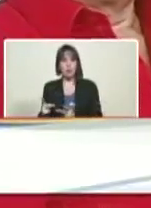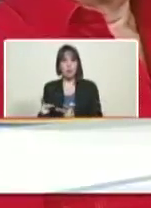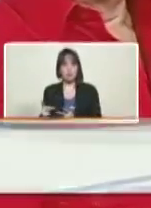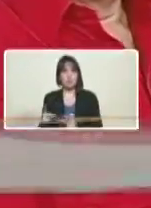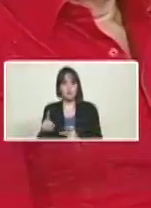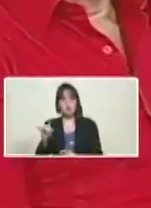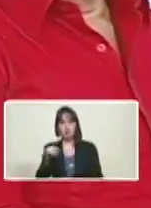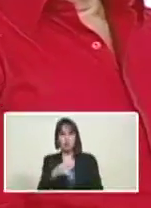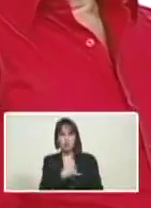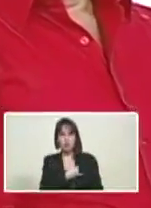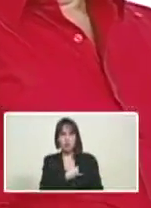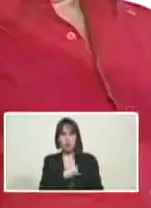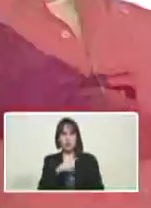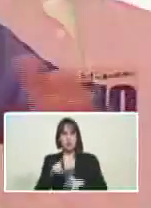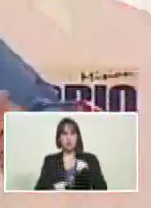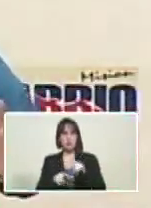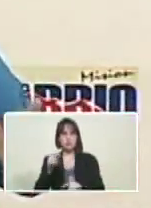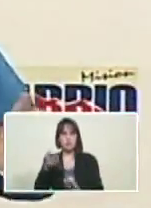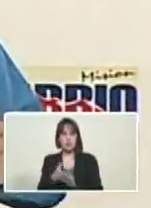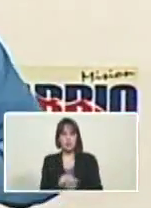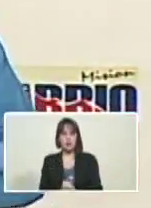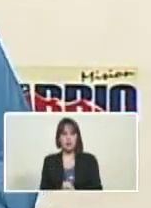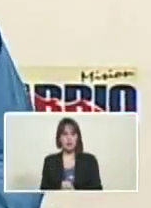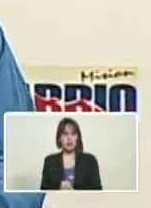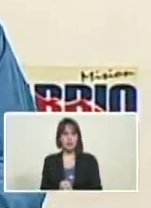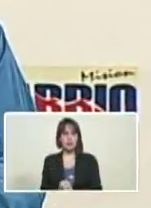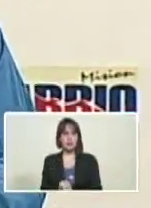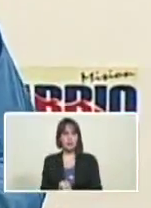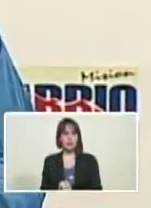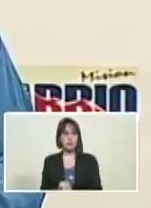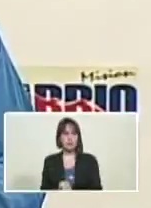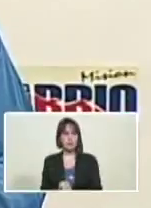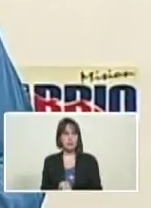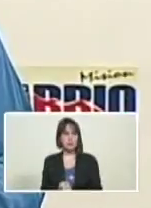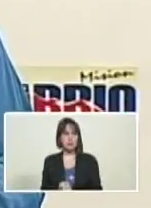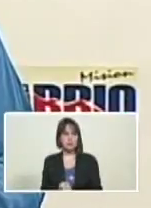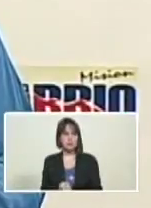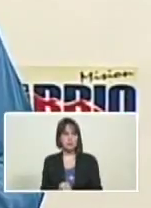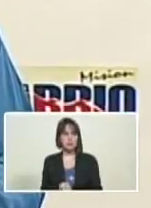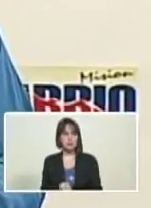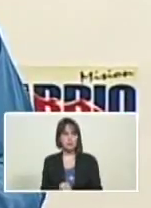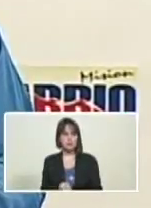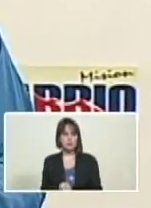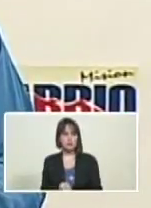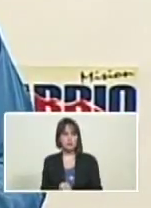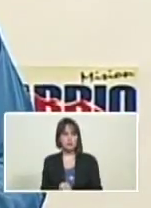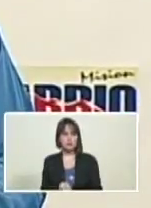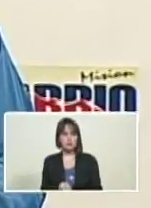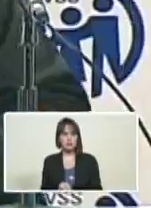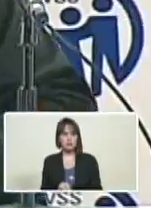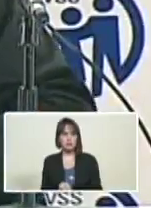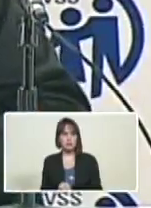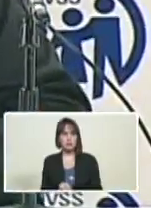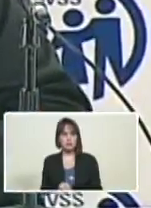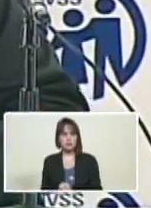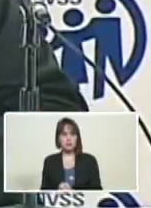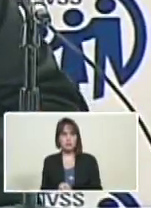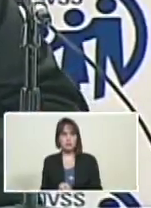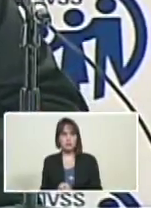estudiantes. Doctor Carlos Alvarado, usted es graduado en la UCB. Bueno, colóquese una meta de